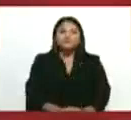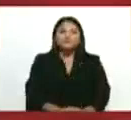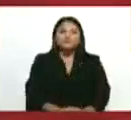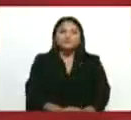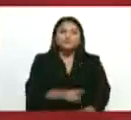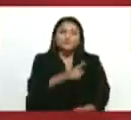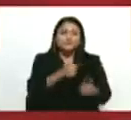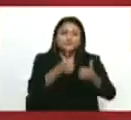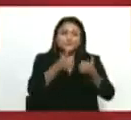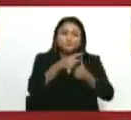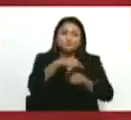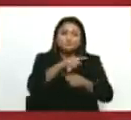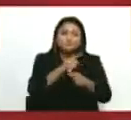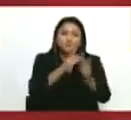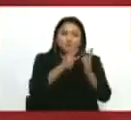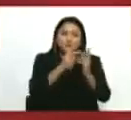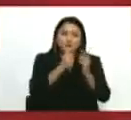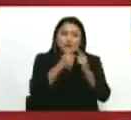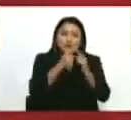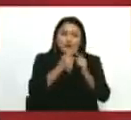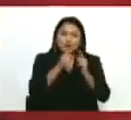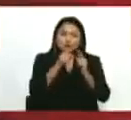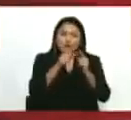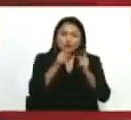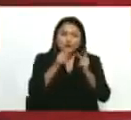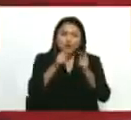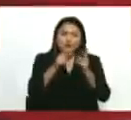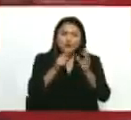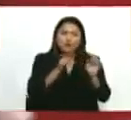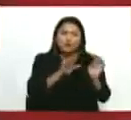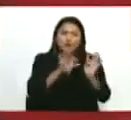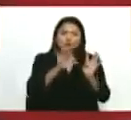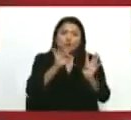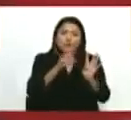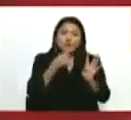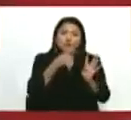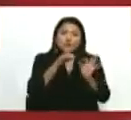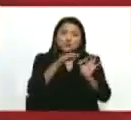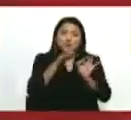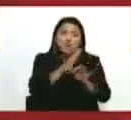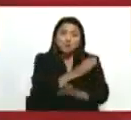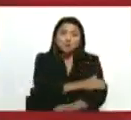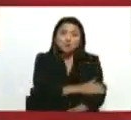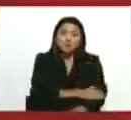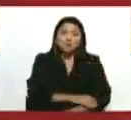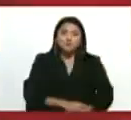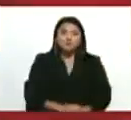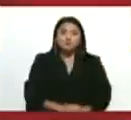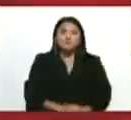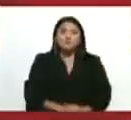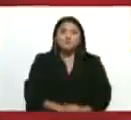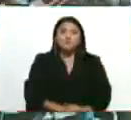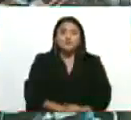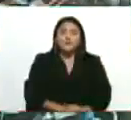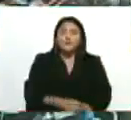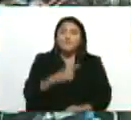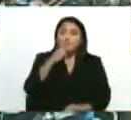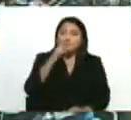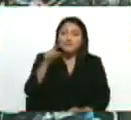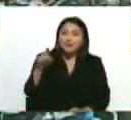han visto sacando cuentas ellos? Tenemos el 90%, dice la oposición. Nicolás Maduro